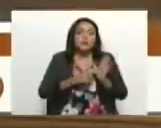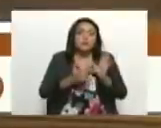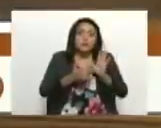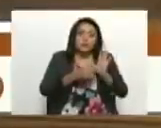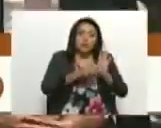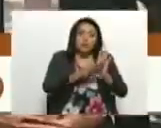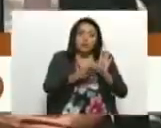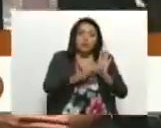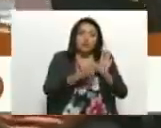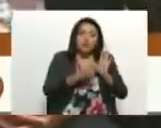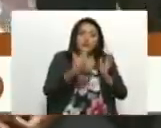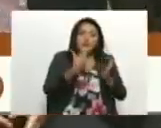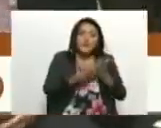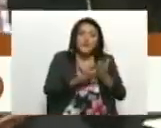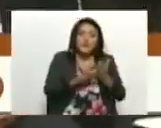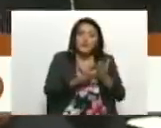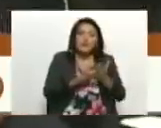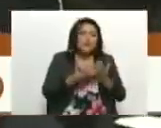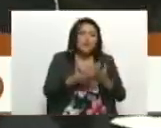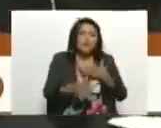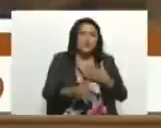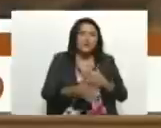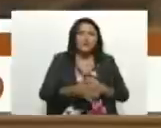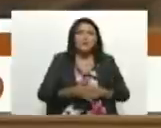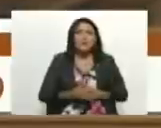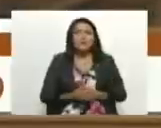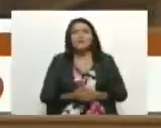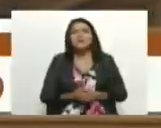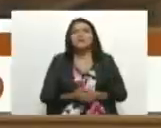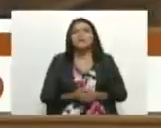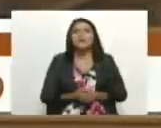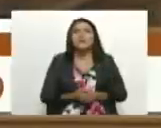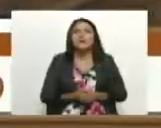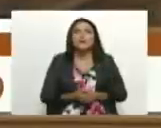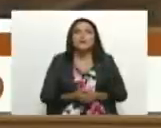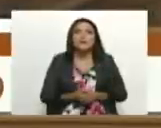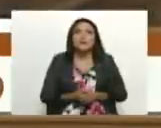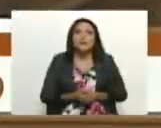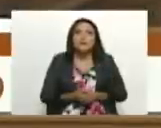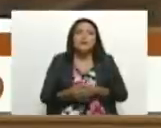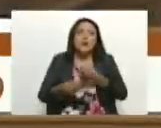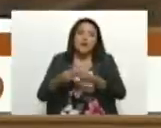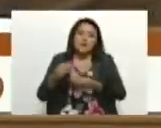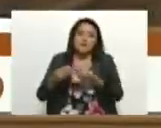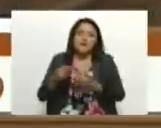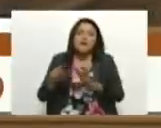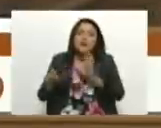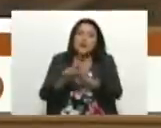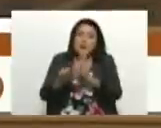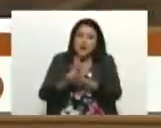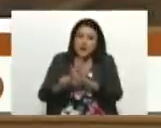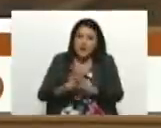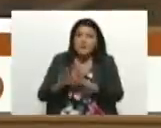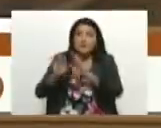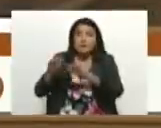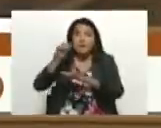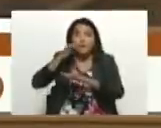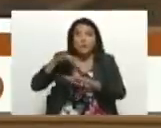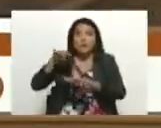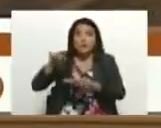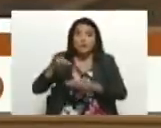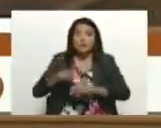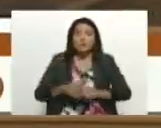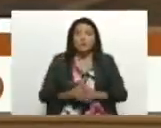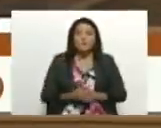Constitución en materia de elaboración de leyes buenas para el pueblo, de